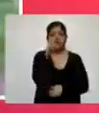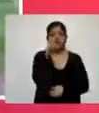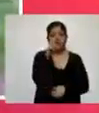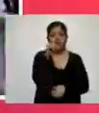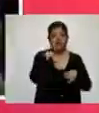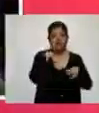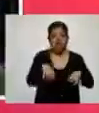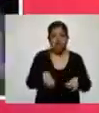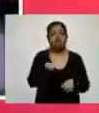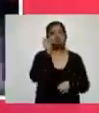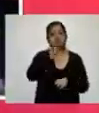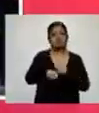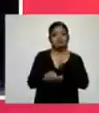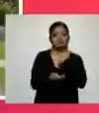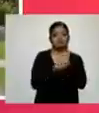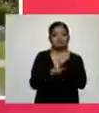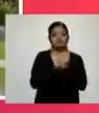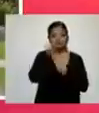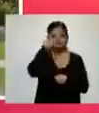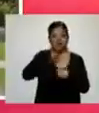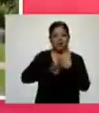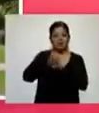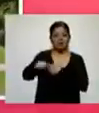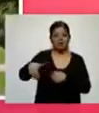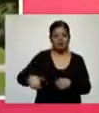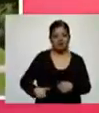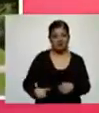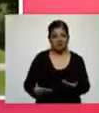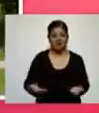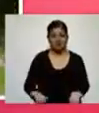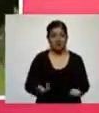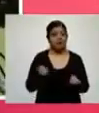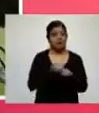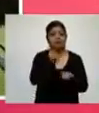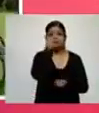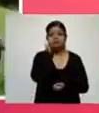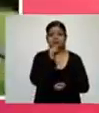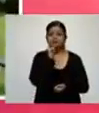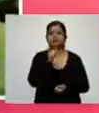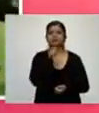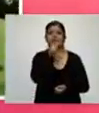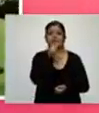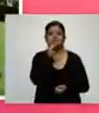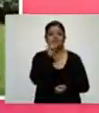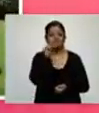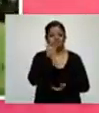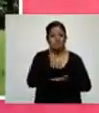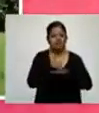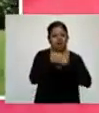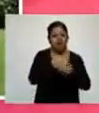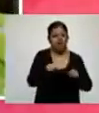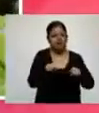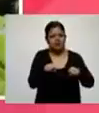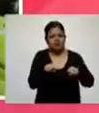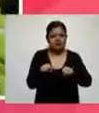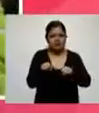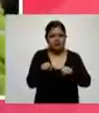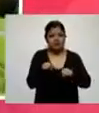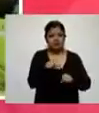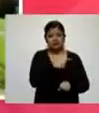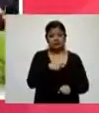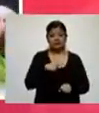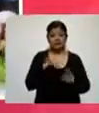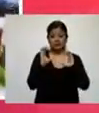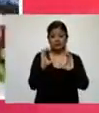mejor forma de protección de lesiones. Es común ver a padres de familia transportando a los niños en la barra de la bicicleta. Esta es una actividad